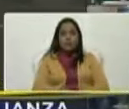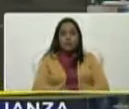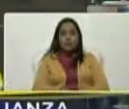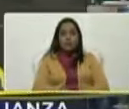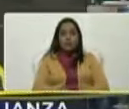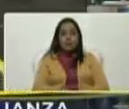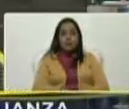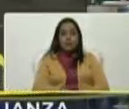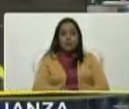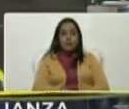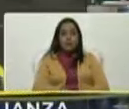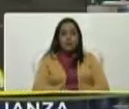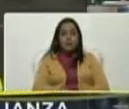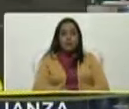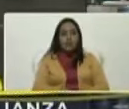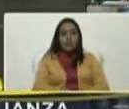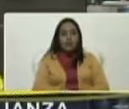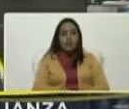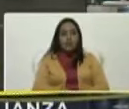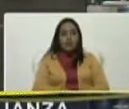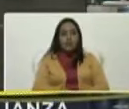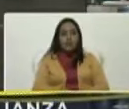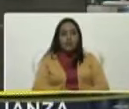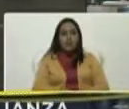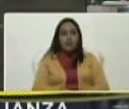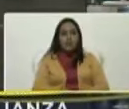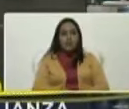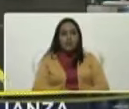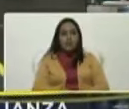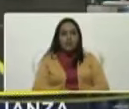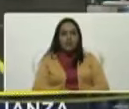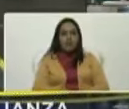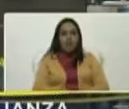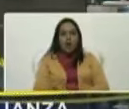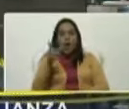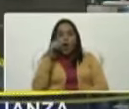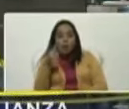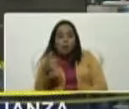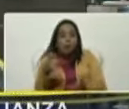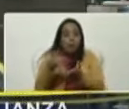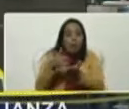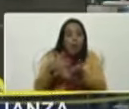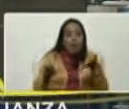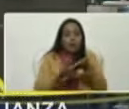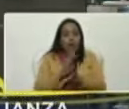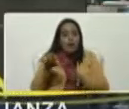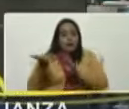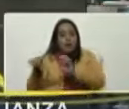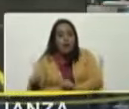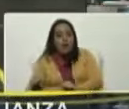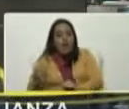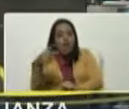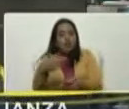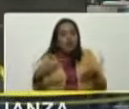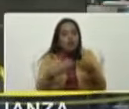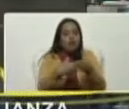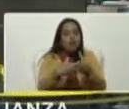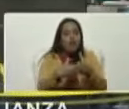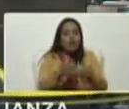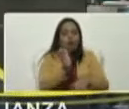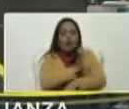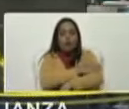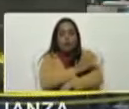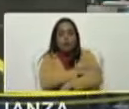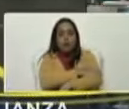de el viejo decreto del capitalismo salvaje. Esa derecha fascista